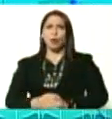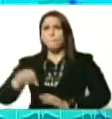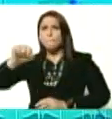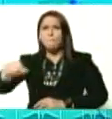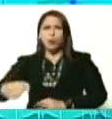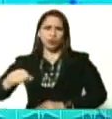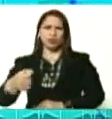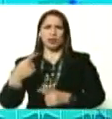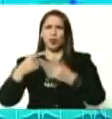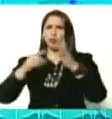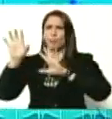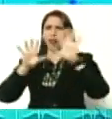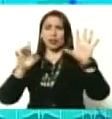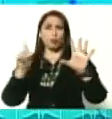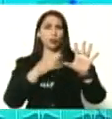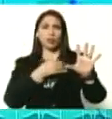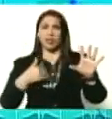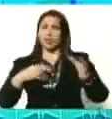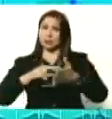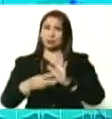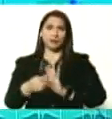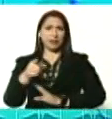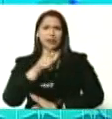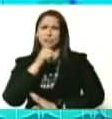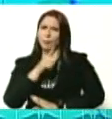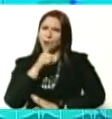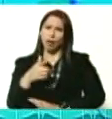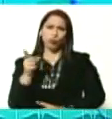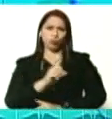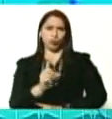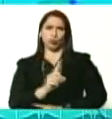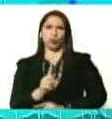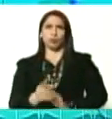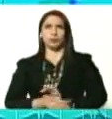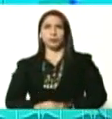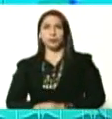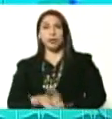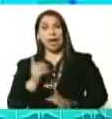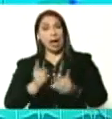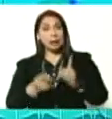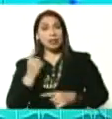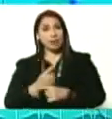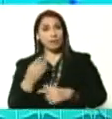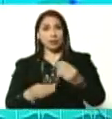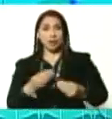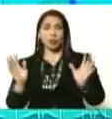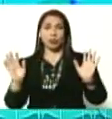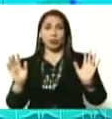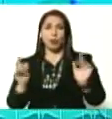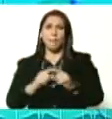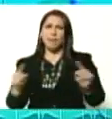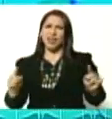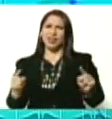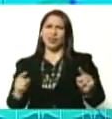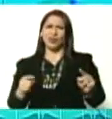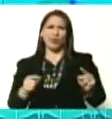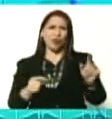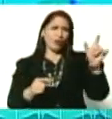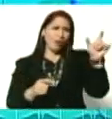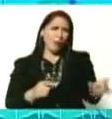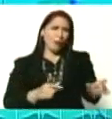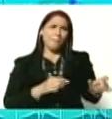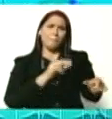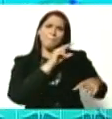malo. O es malo, mejor dicho, ¿no? Alguien tiene que hacerlo. Pero pasan de ser